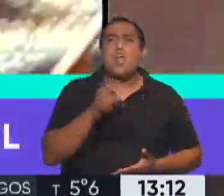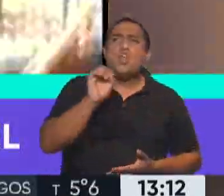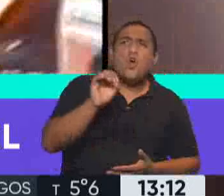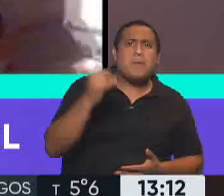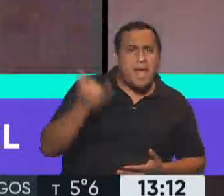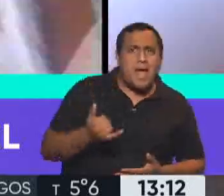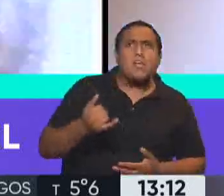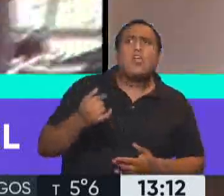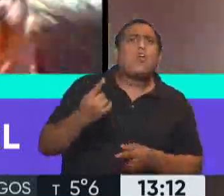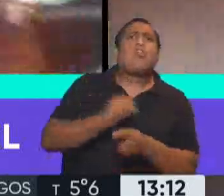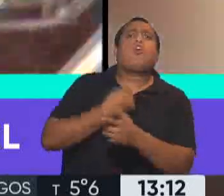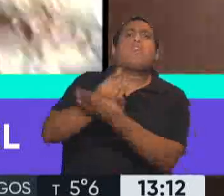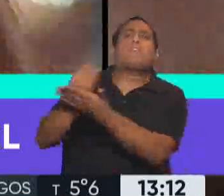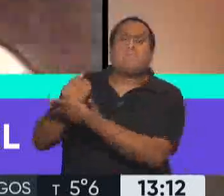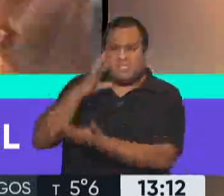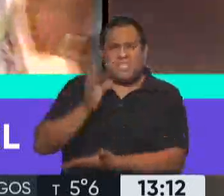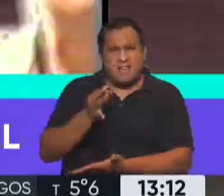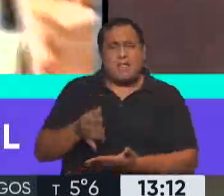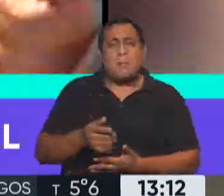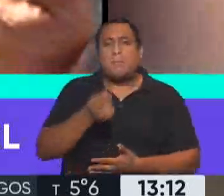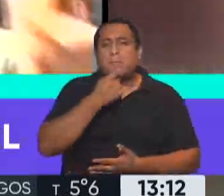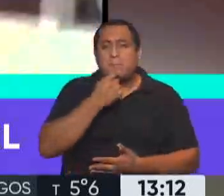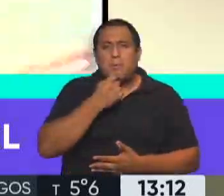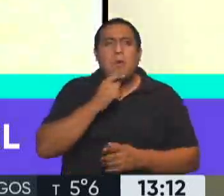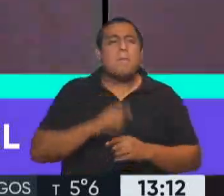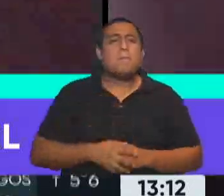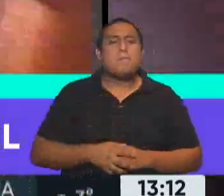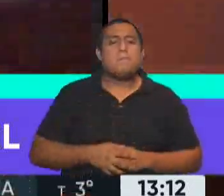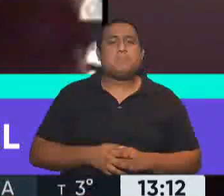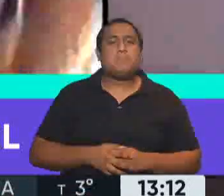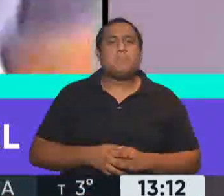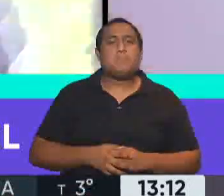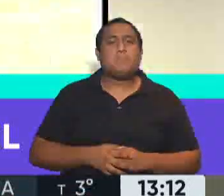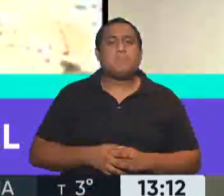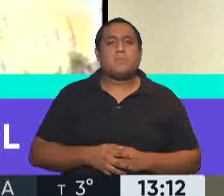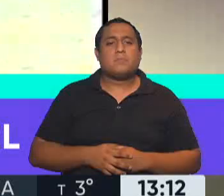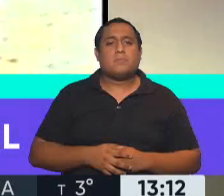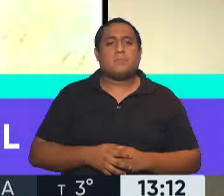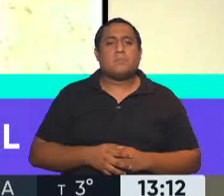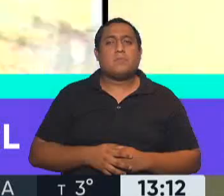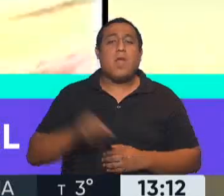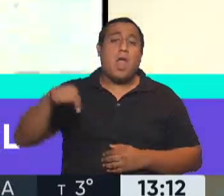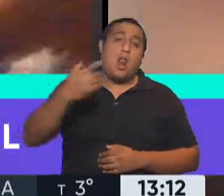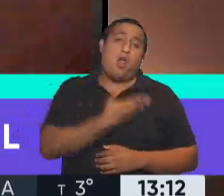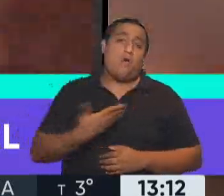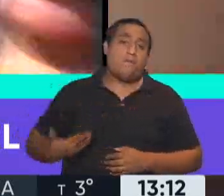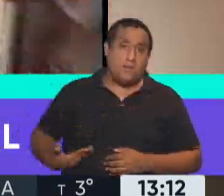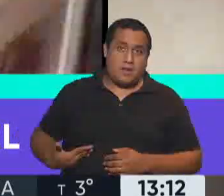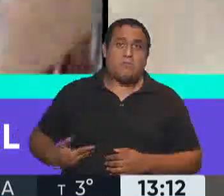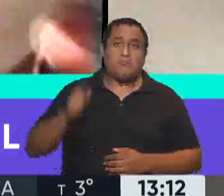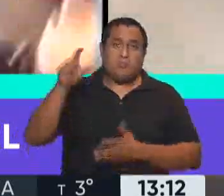están. Por ejemplo, dirigentes en el actual gobierno